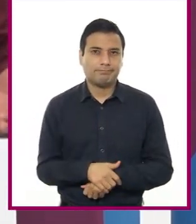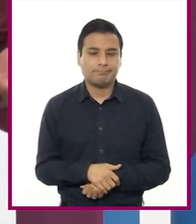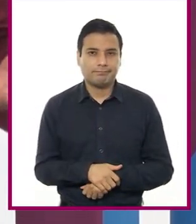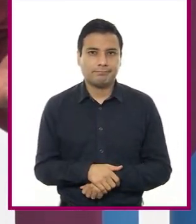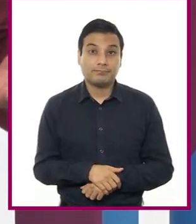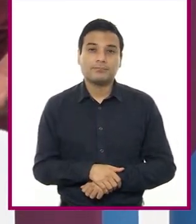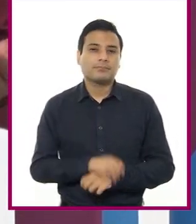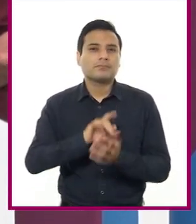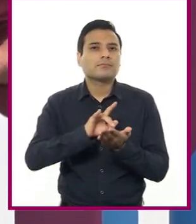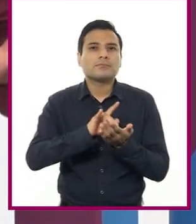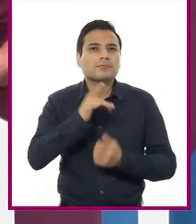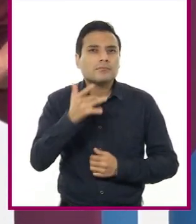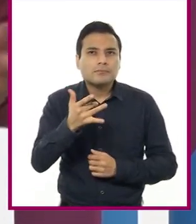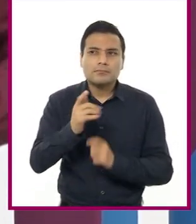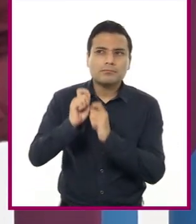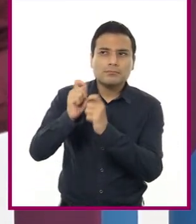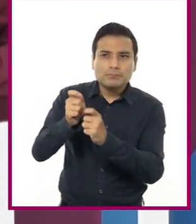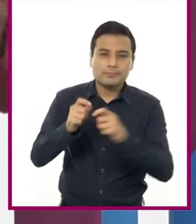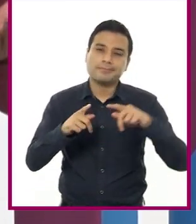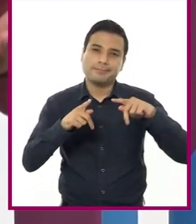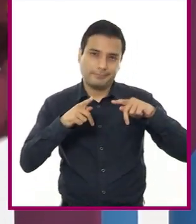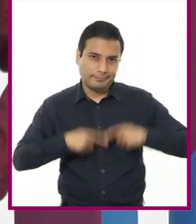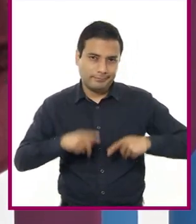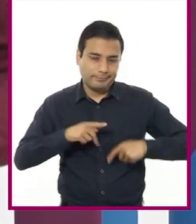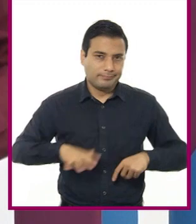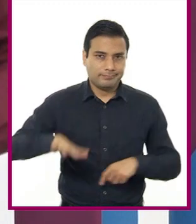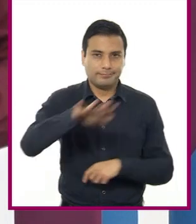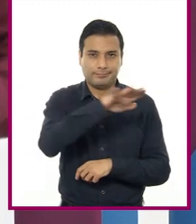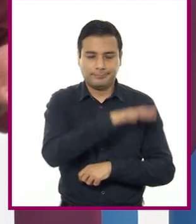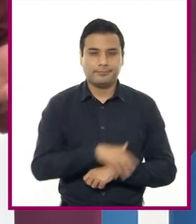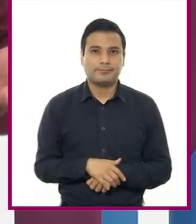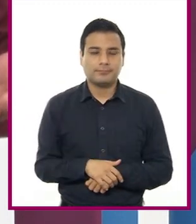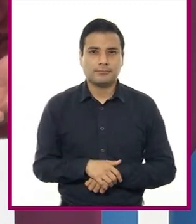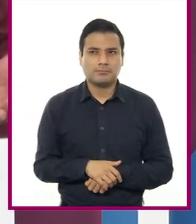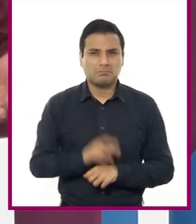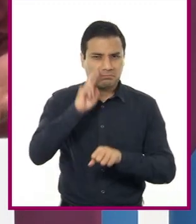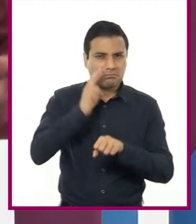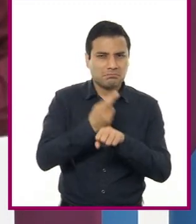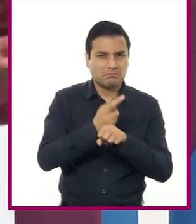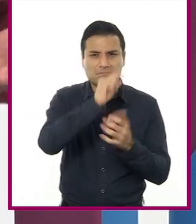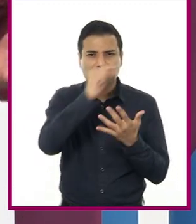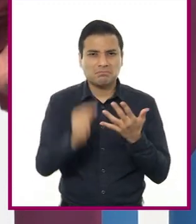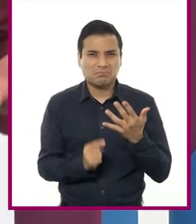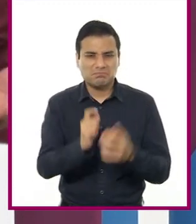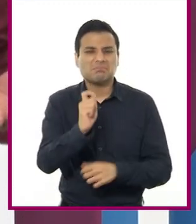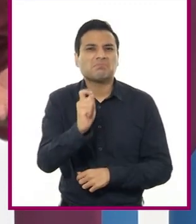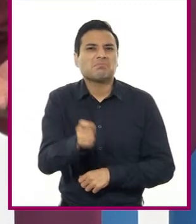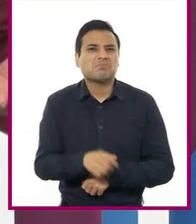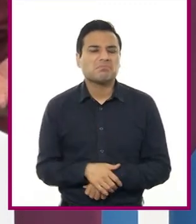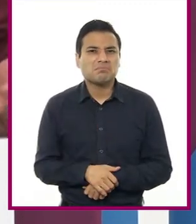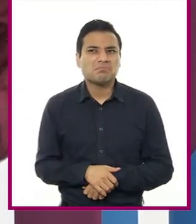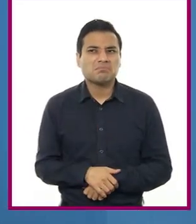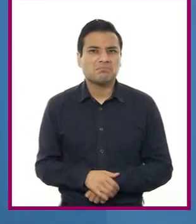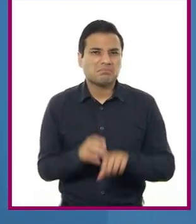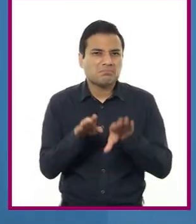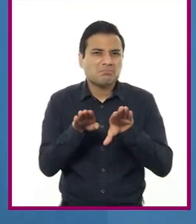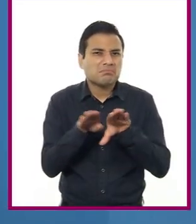las y los ciudadanos, ¿verdad? ¿Cuáles son sus responsabilidades? ¿Cómo deben